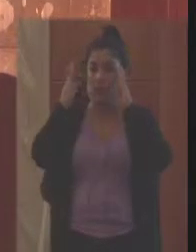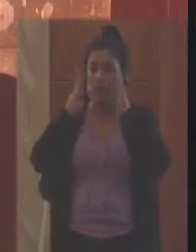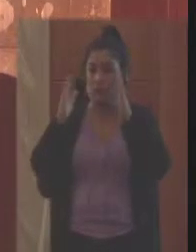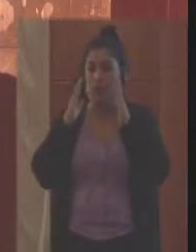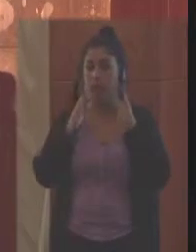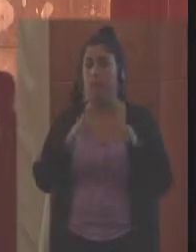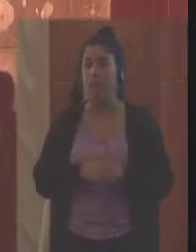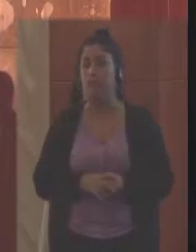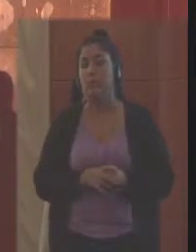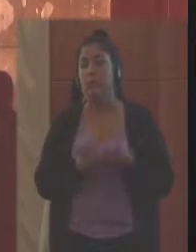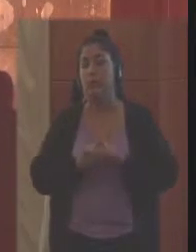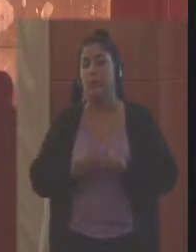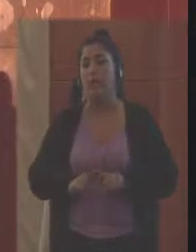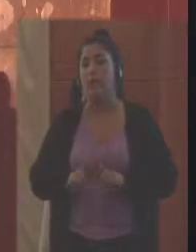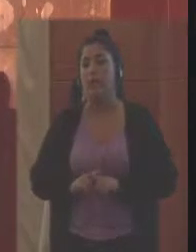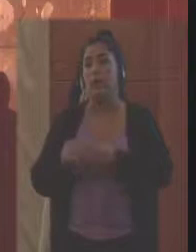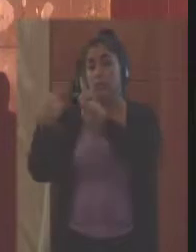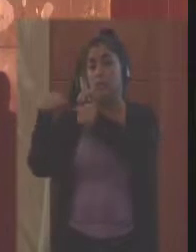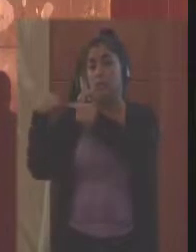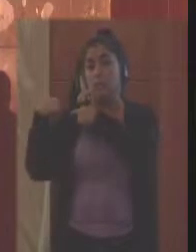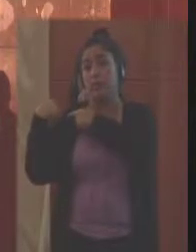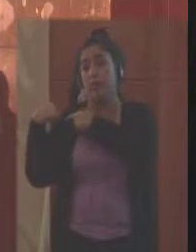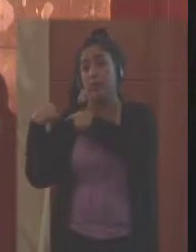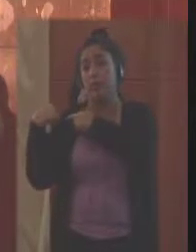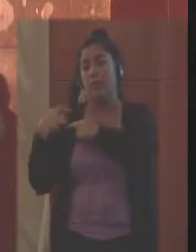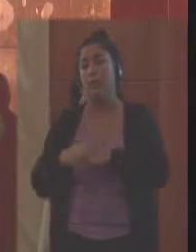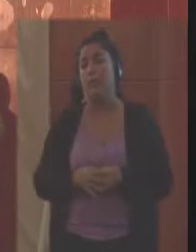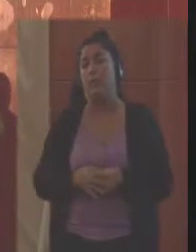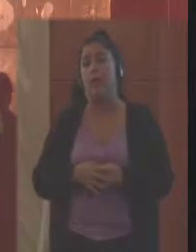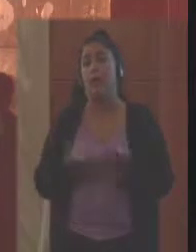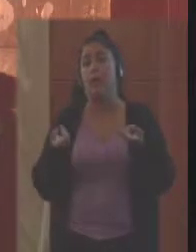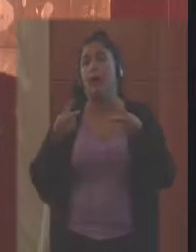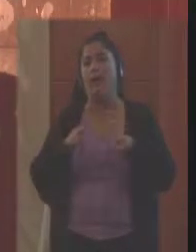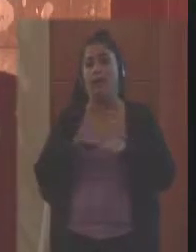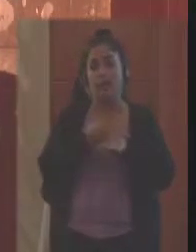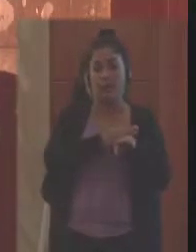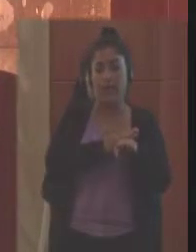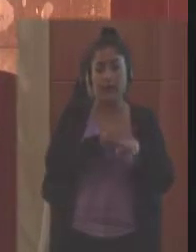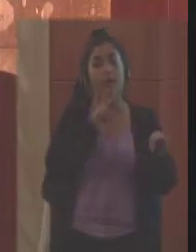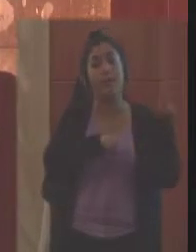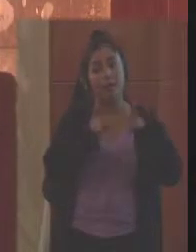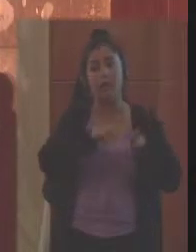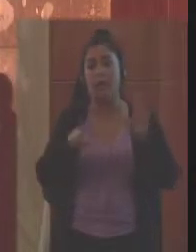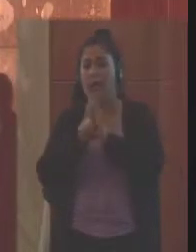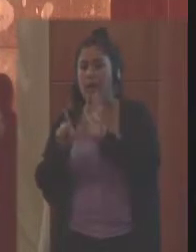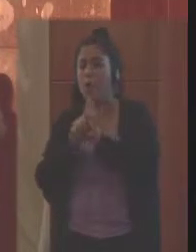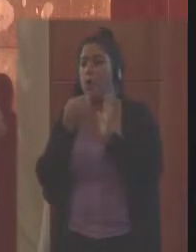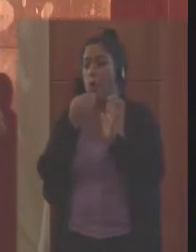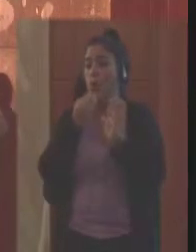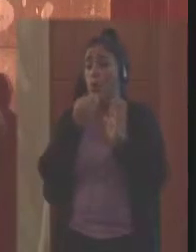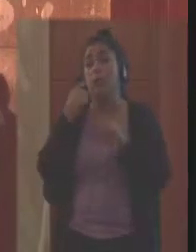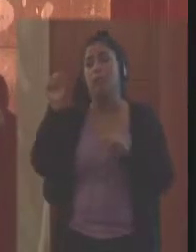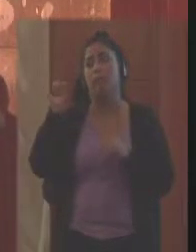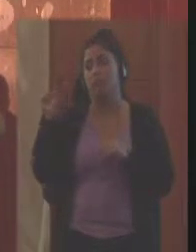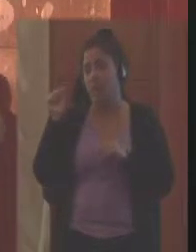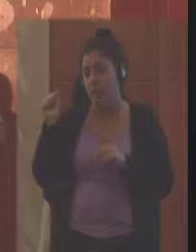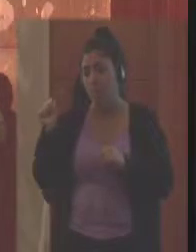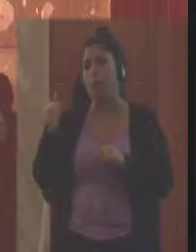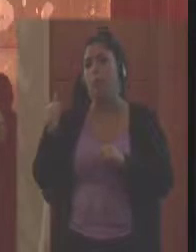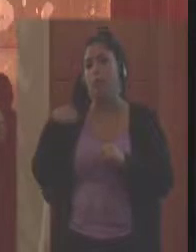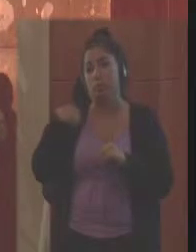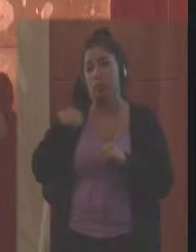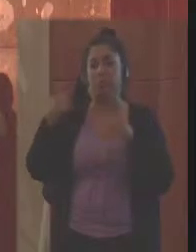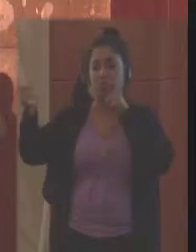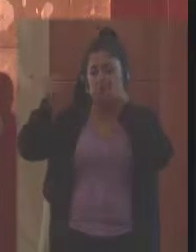los compromisos como país, solamente es aterrizar el tema con el Congreso de la República. Soy testigo del proceso porque lo